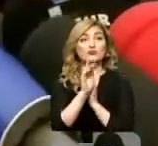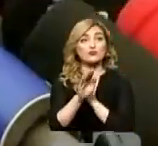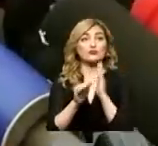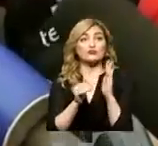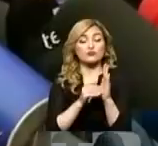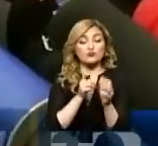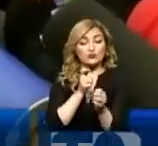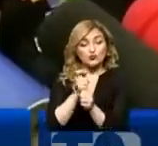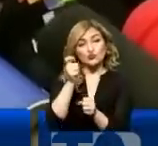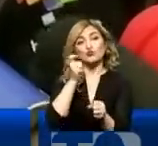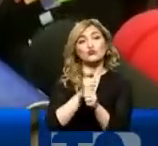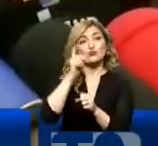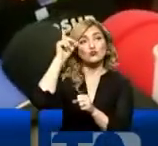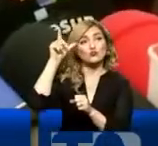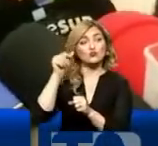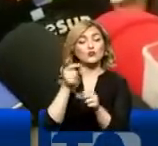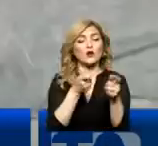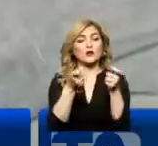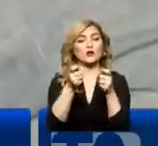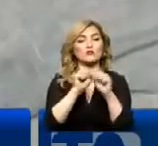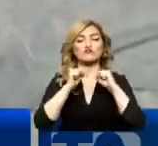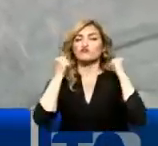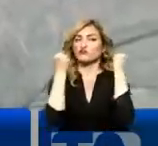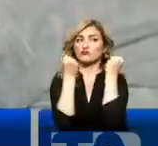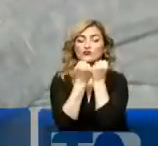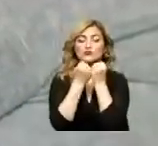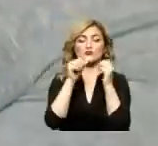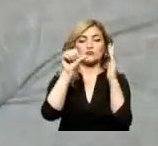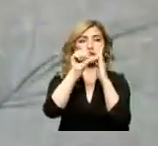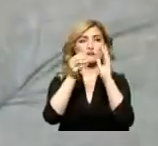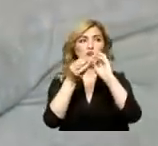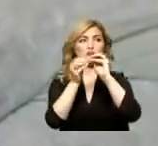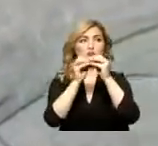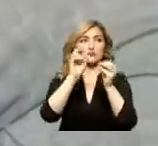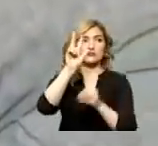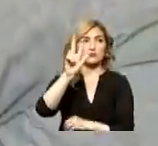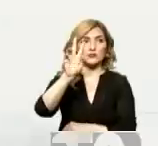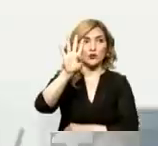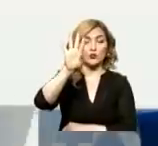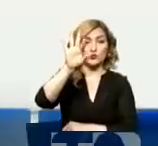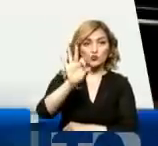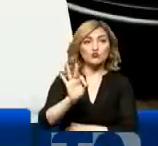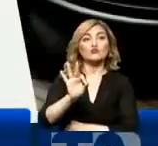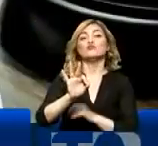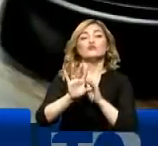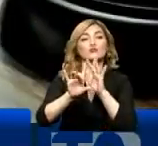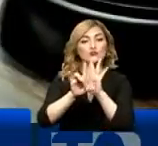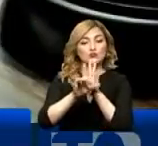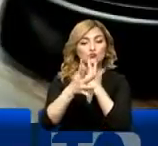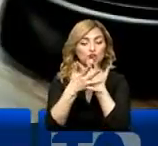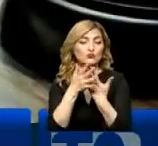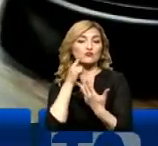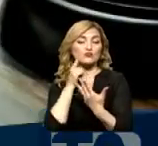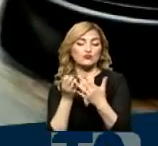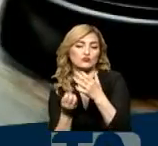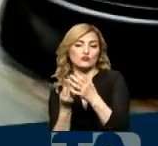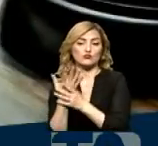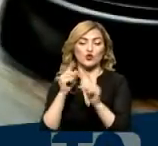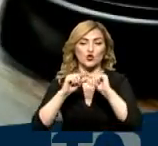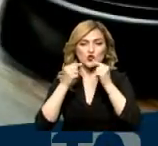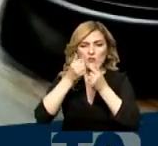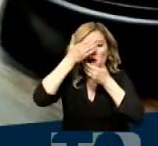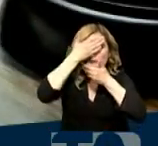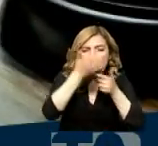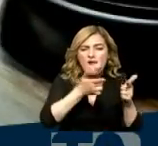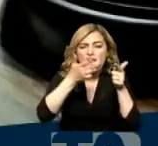y la persecución del Estado hacia los dirigentes sociales. Según el artículo 349 del COIP, la creación de grupos subversivos en el país